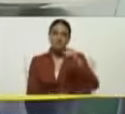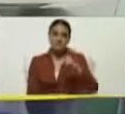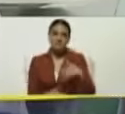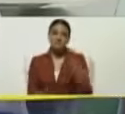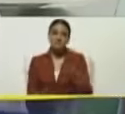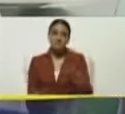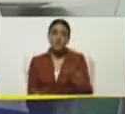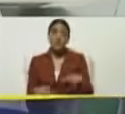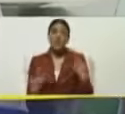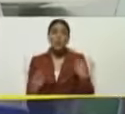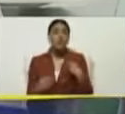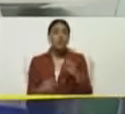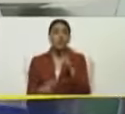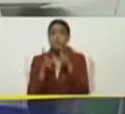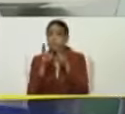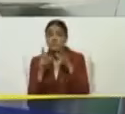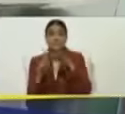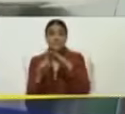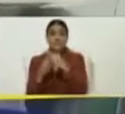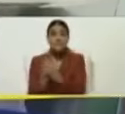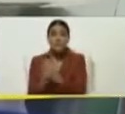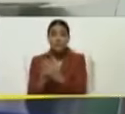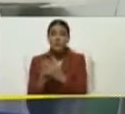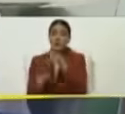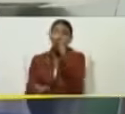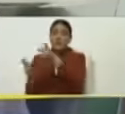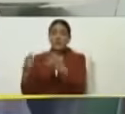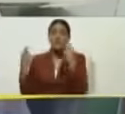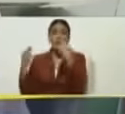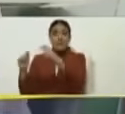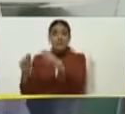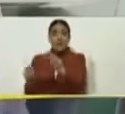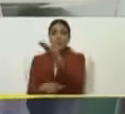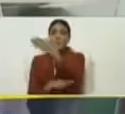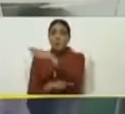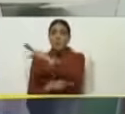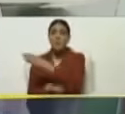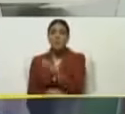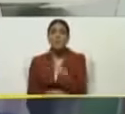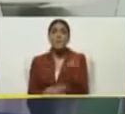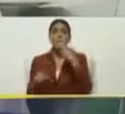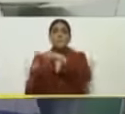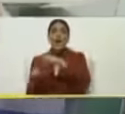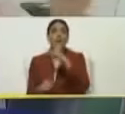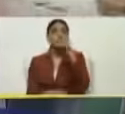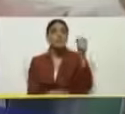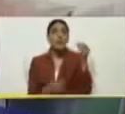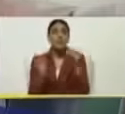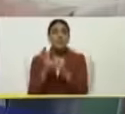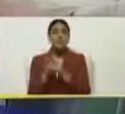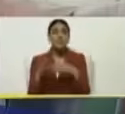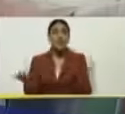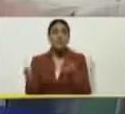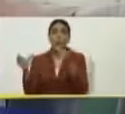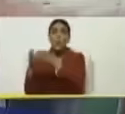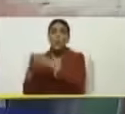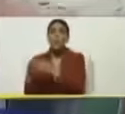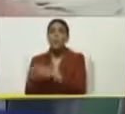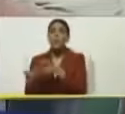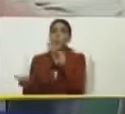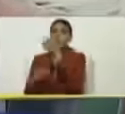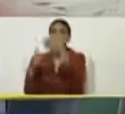En las peores circunstancias han tratado de asesinarme más de 100 veces. Y hay un grupo de sicarios